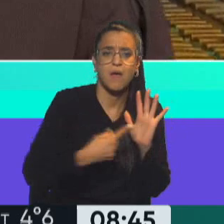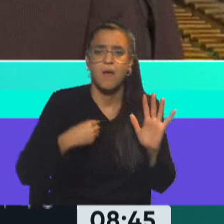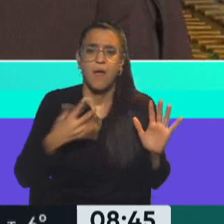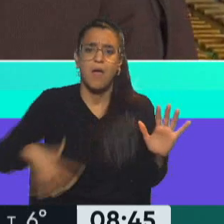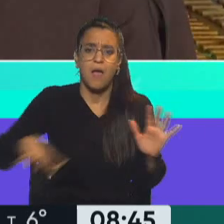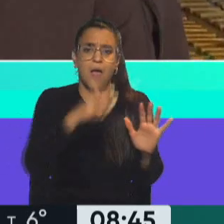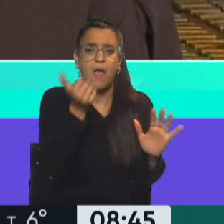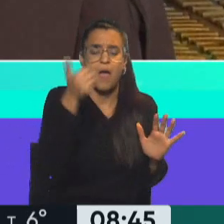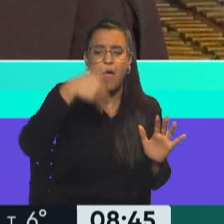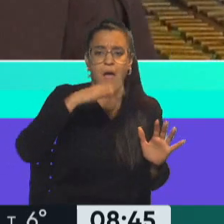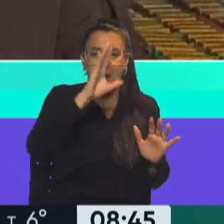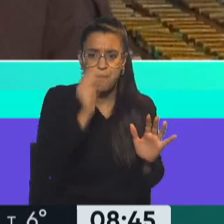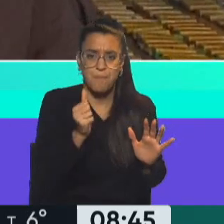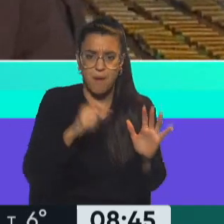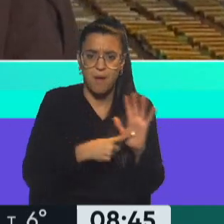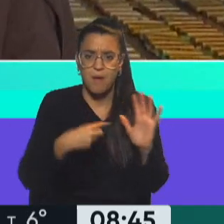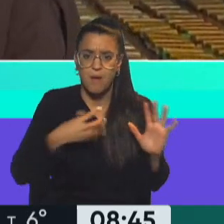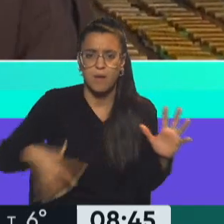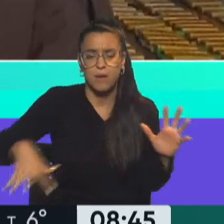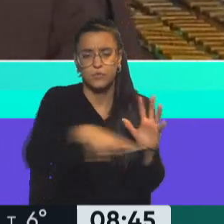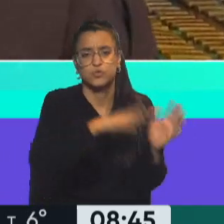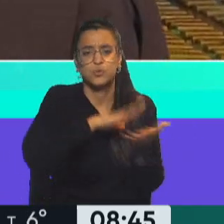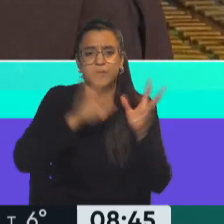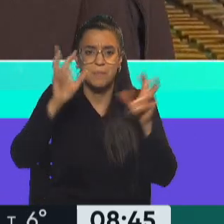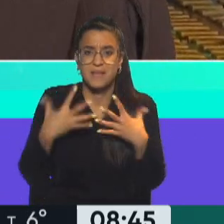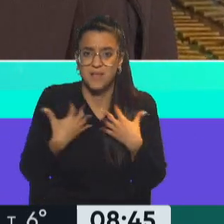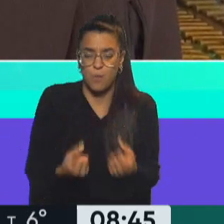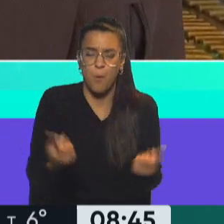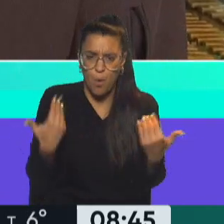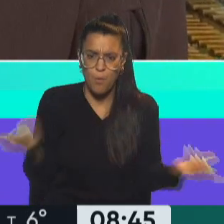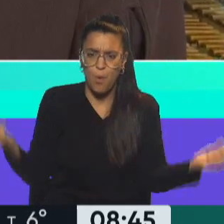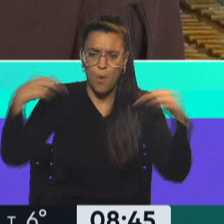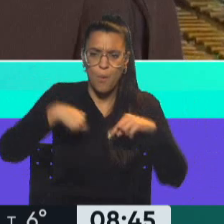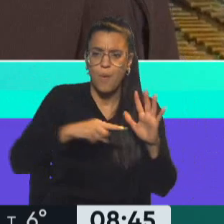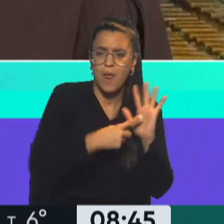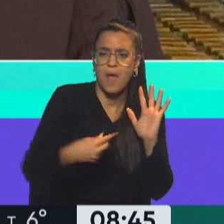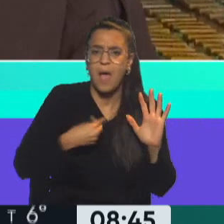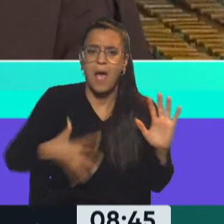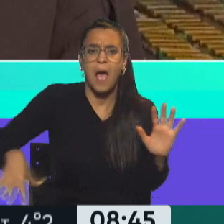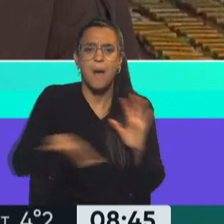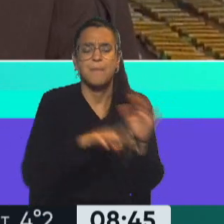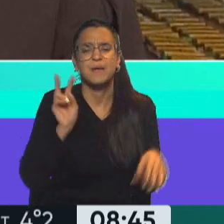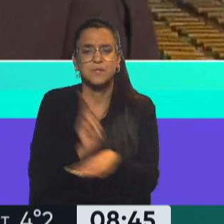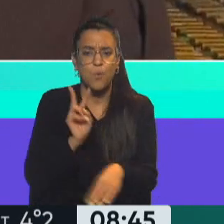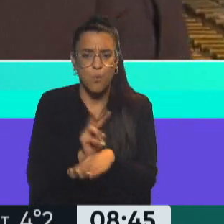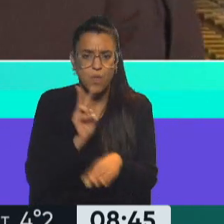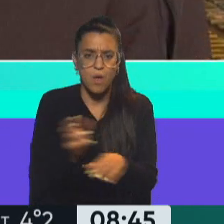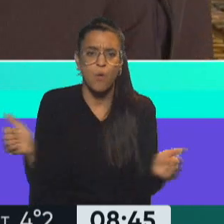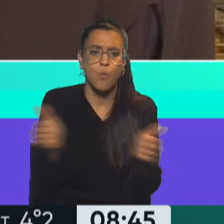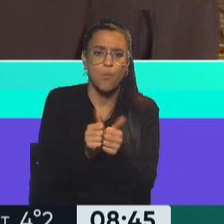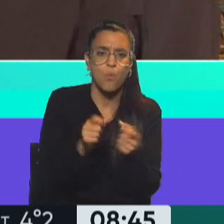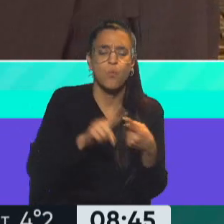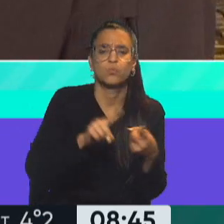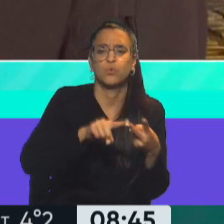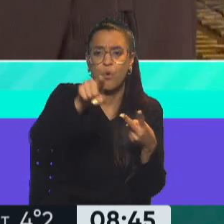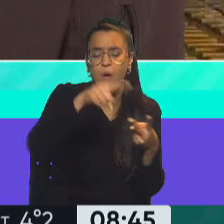¿no? Con todo lo que eso significa a nivel sanitario. ¿Podemos volver a hablar de una región AMBA a nivel seguridad junto con usted, Alessandro en